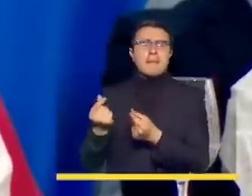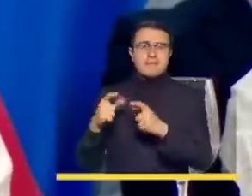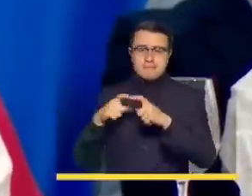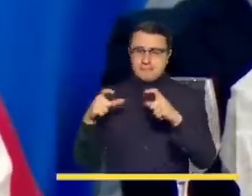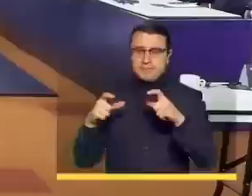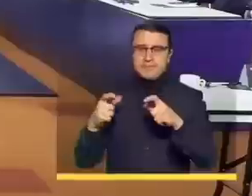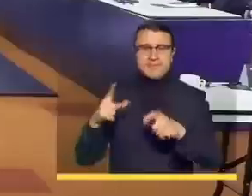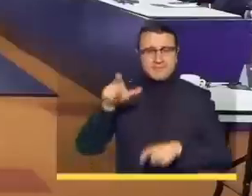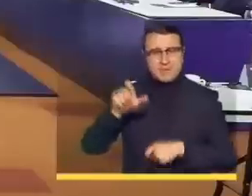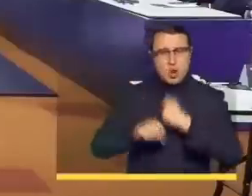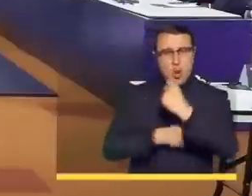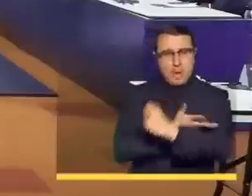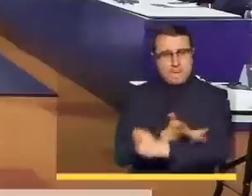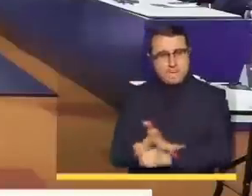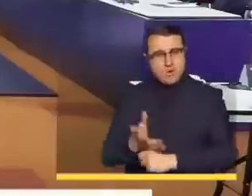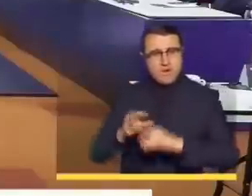poeta,